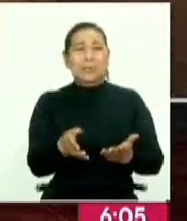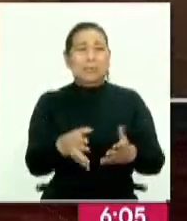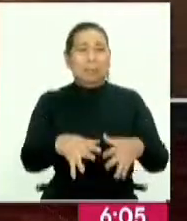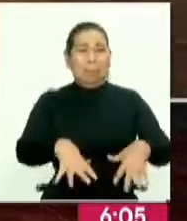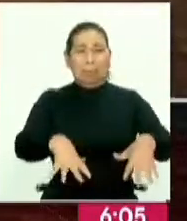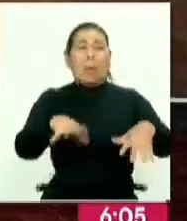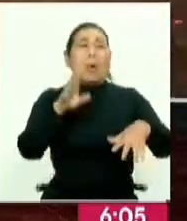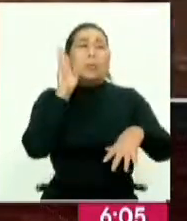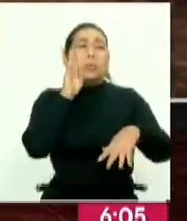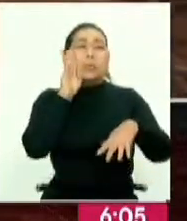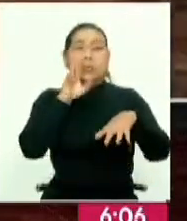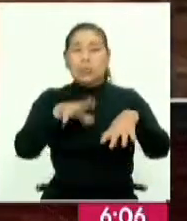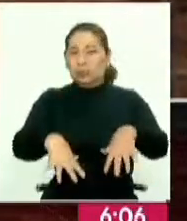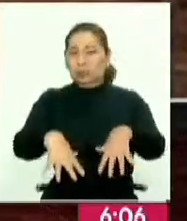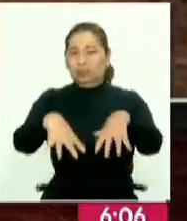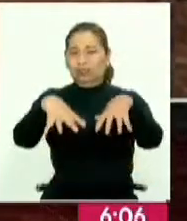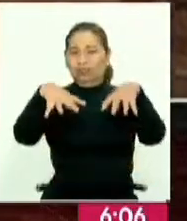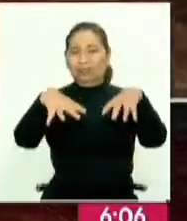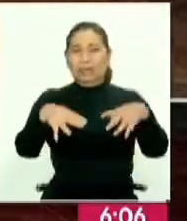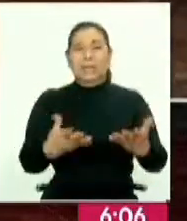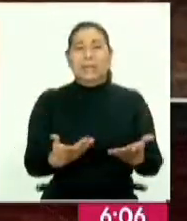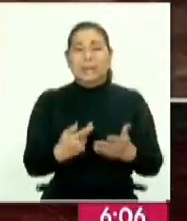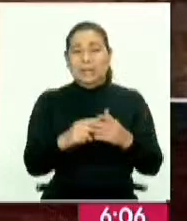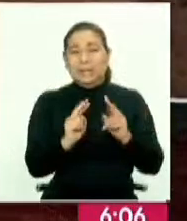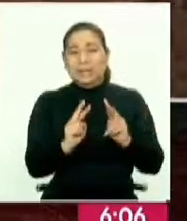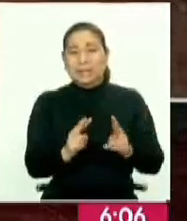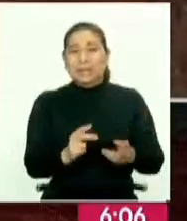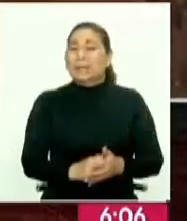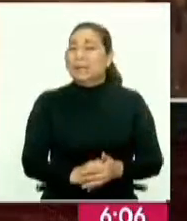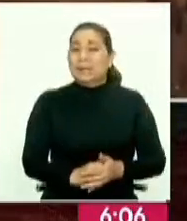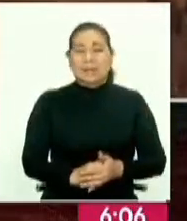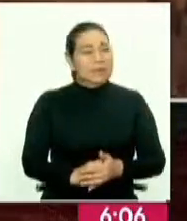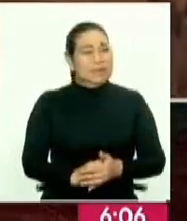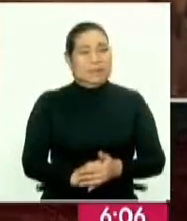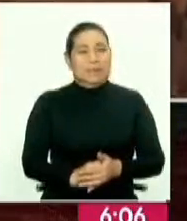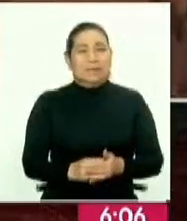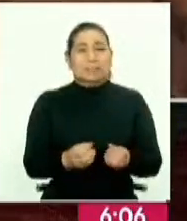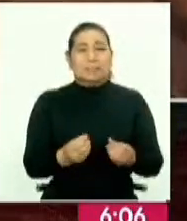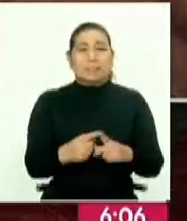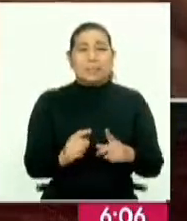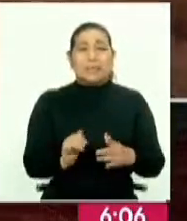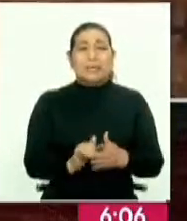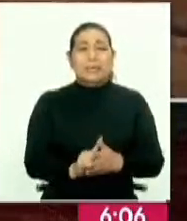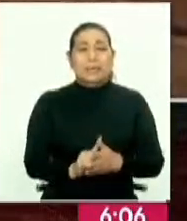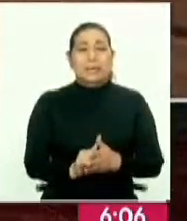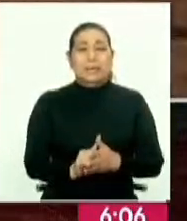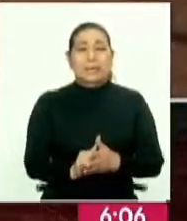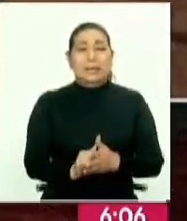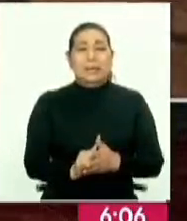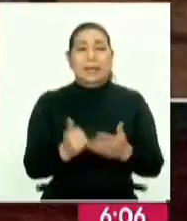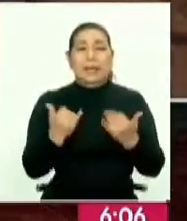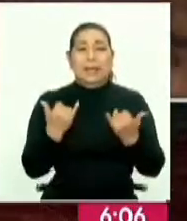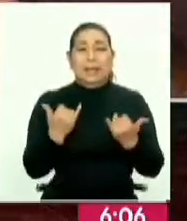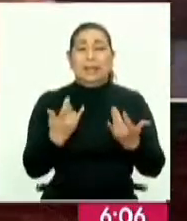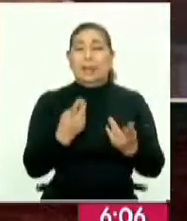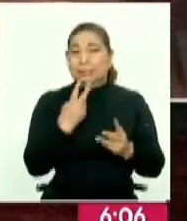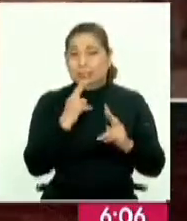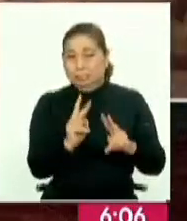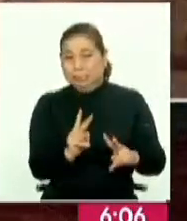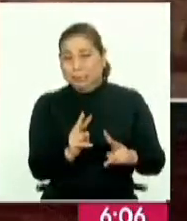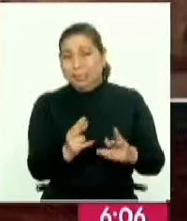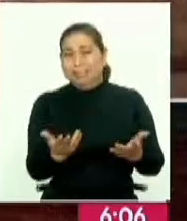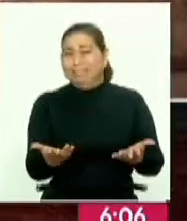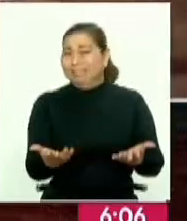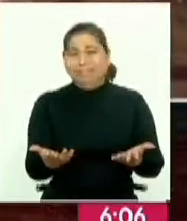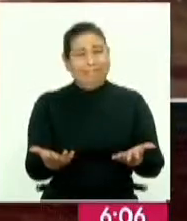desmonte tremendo de zbot desmonte que ya también se ha convertido en basura disculpe por dentro por favor este desmonte que